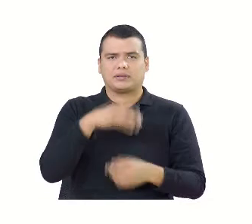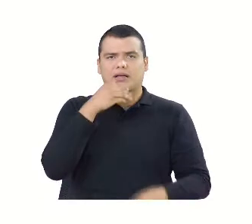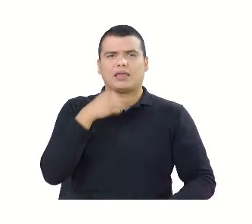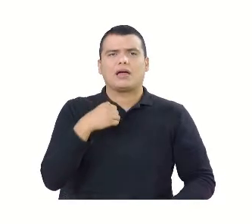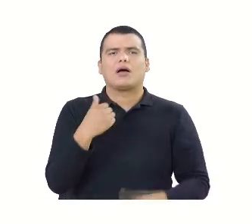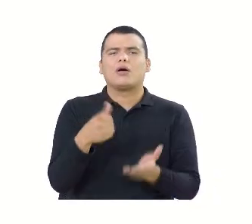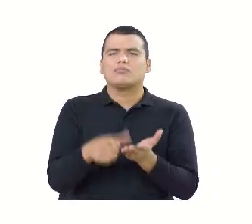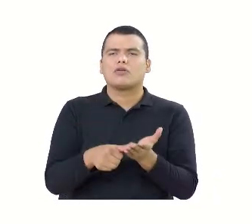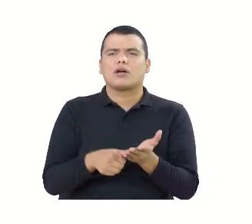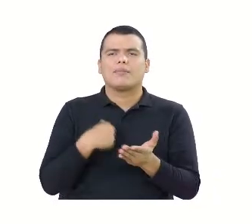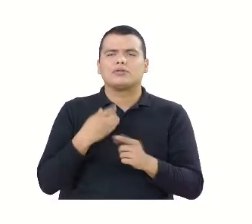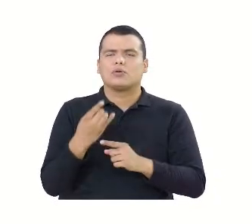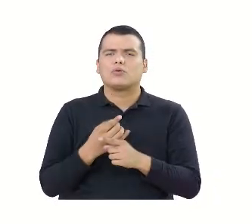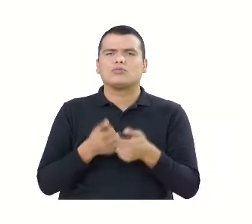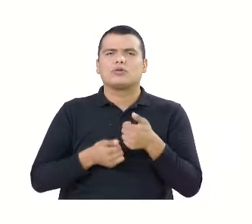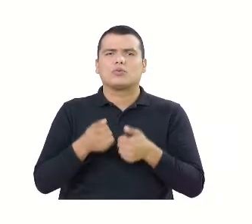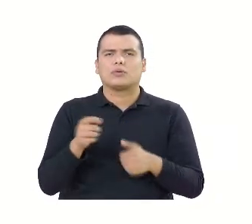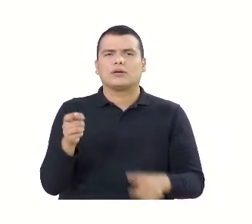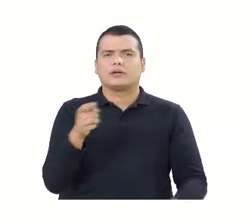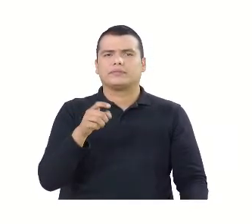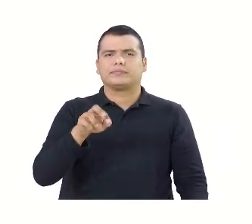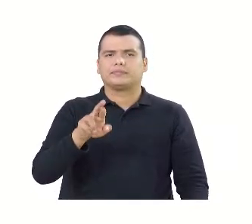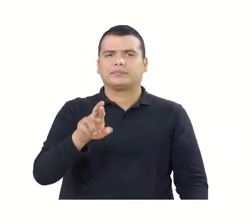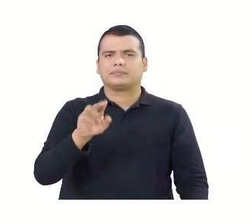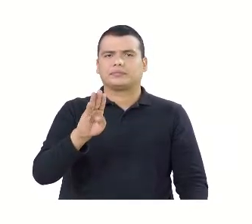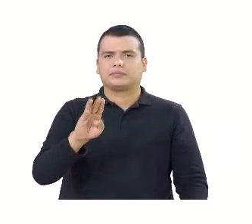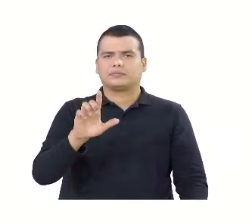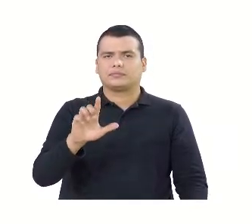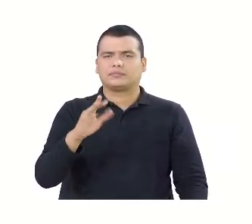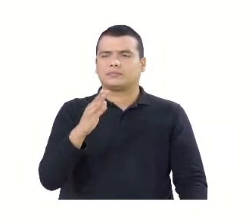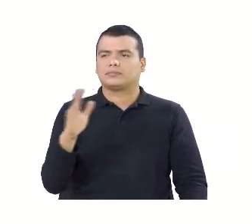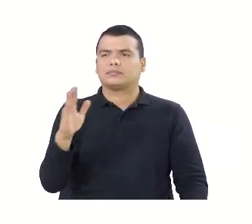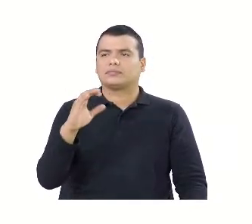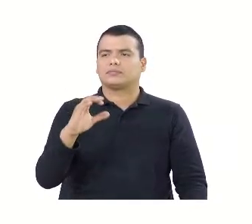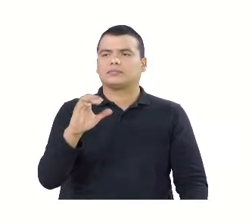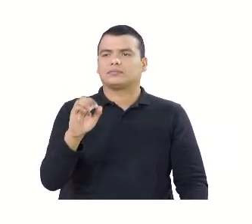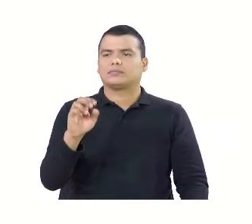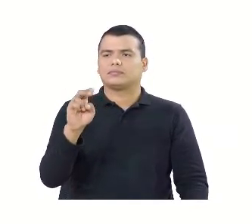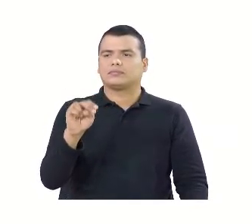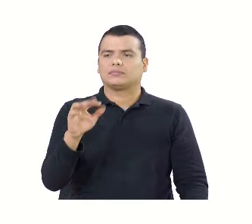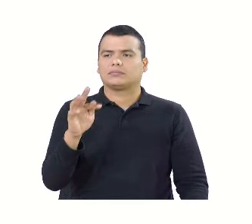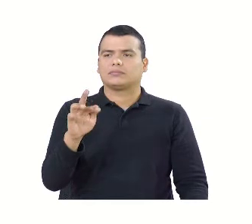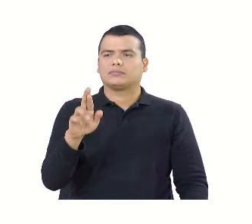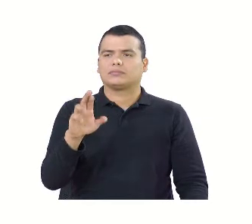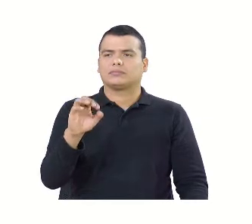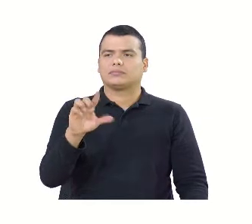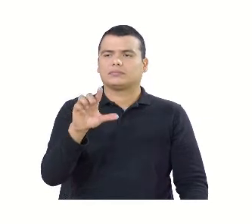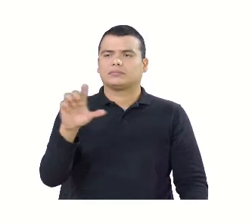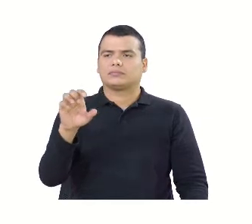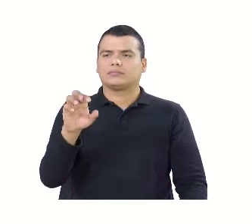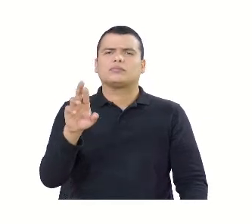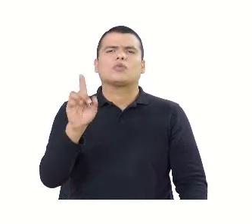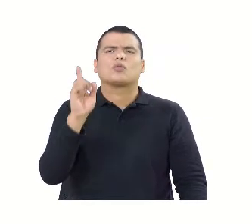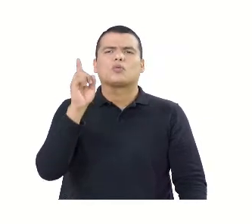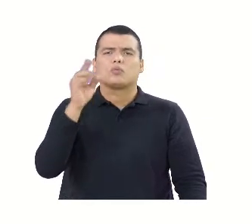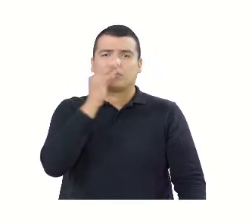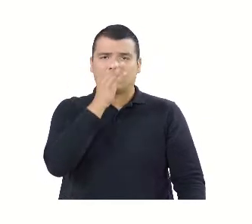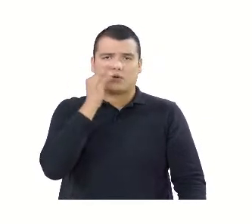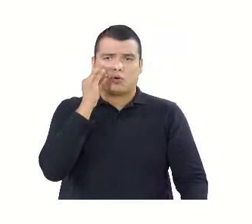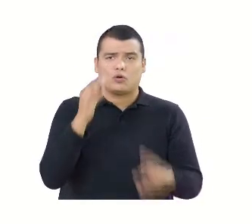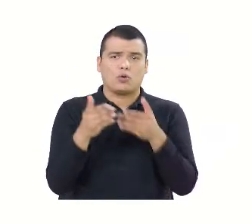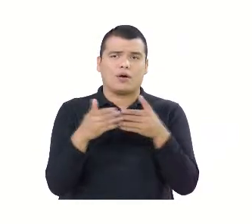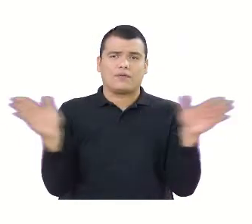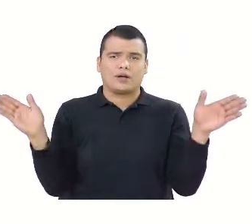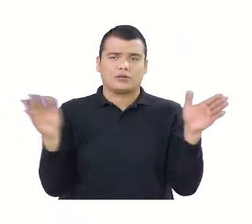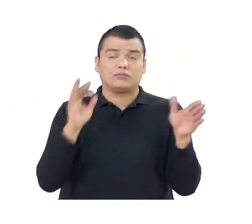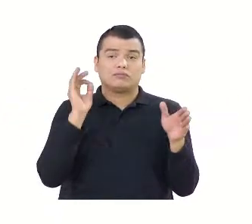llama GRBL Control.9J. ¿Por qué utilizo este software? Porque es de código abierto.